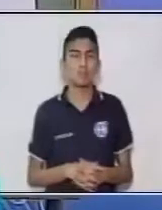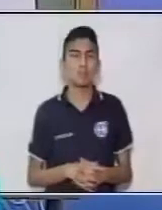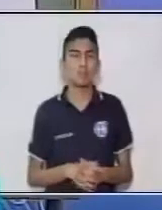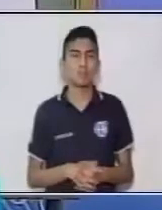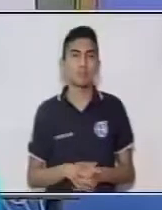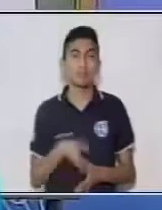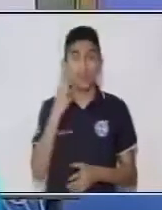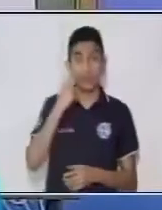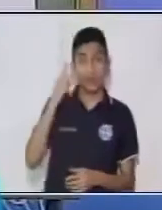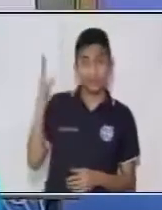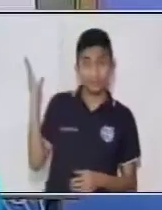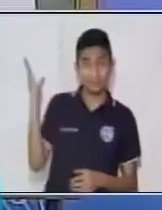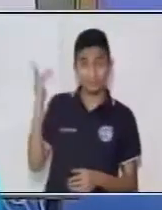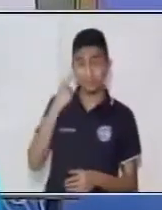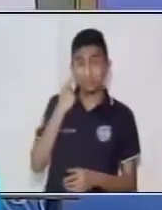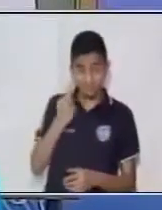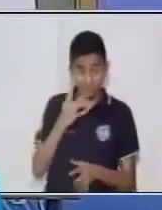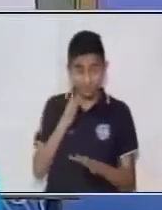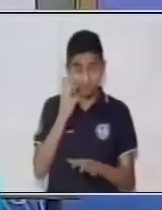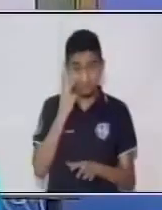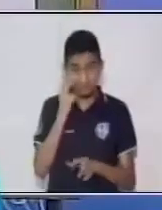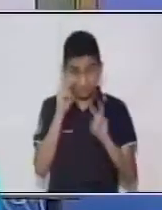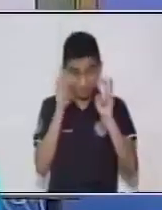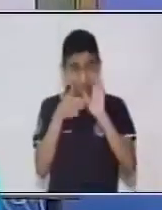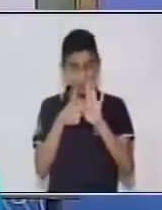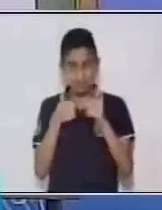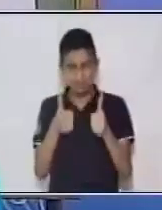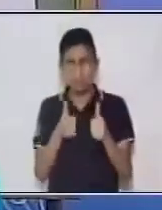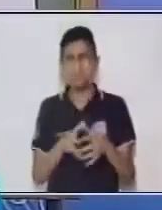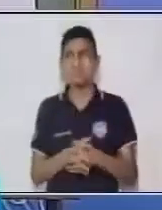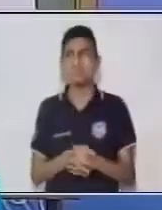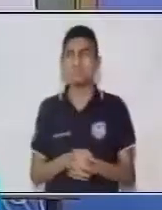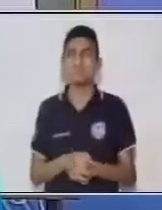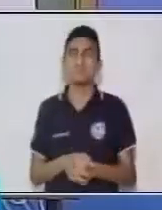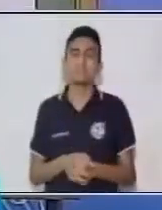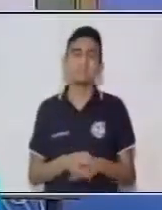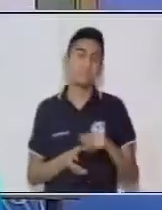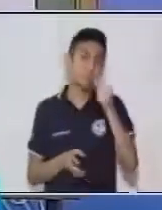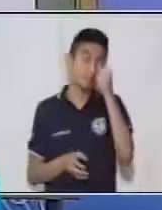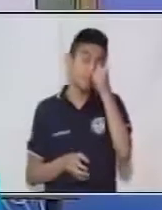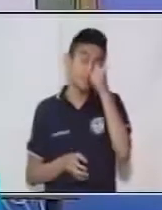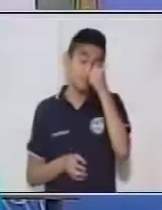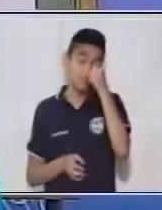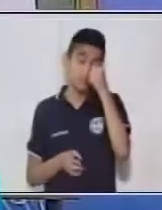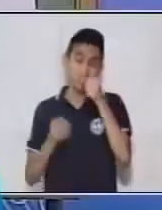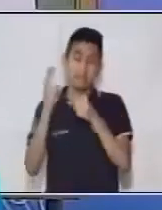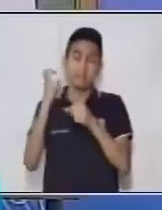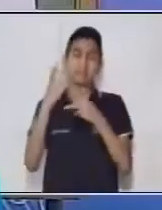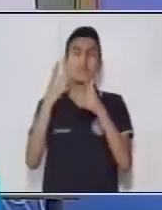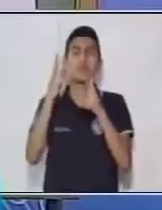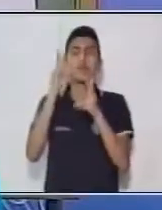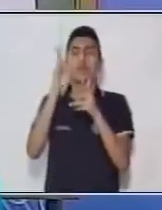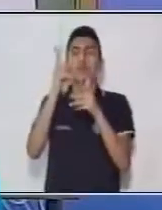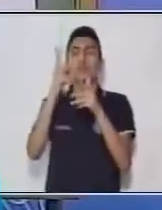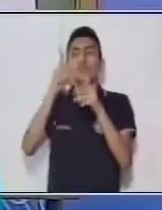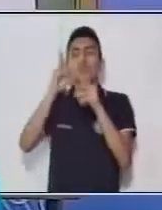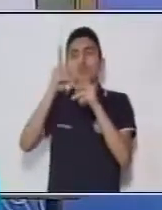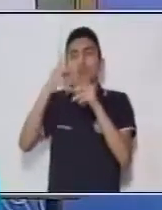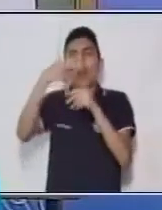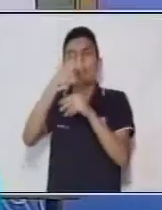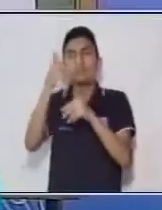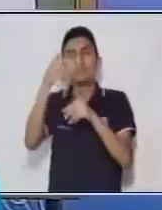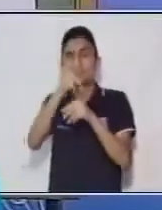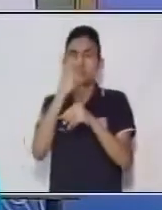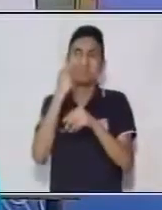¿Ves lo que corté? Muy bien. Este doblez que hice, estoy cortando la figura en una forma